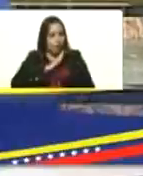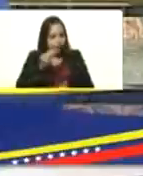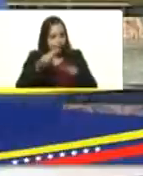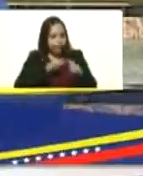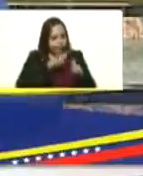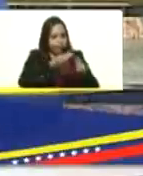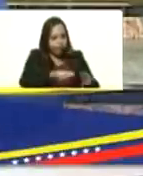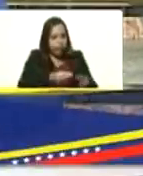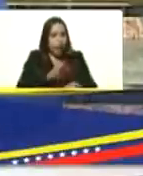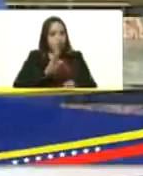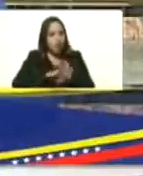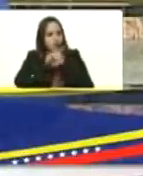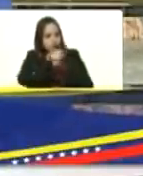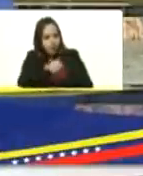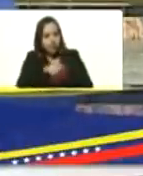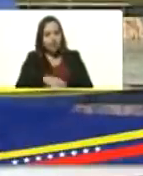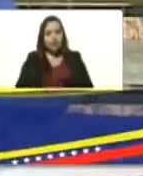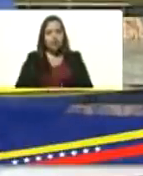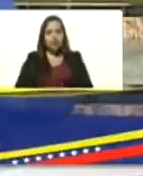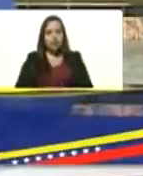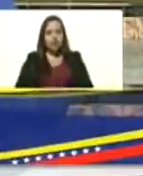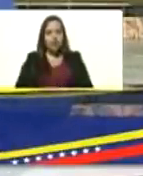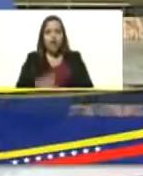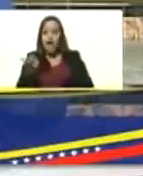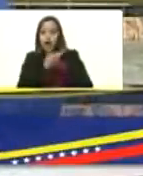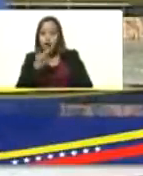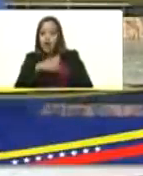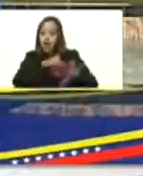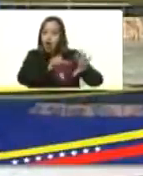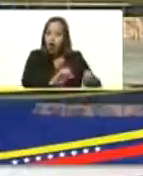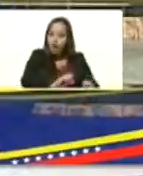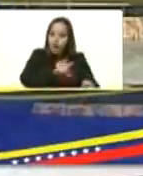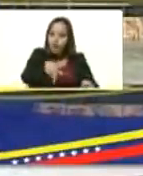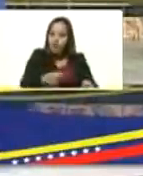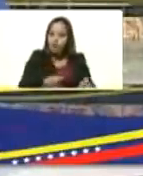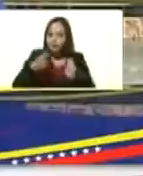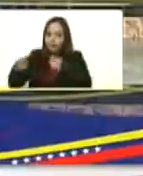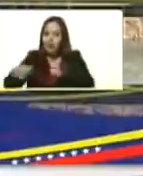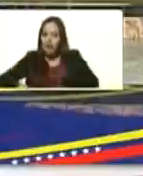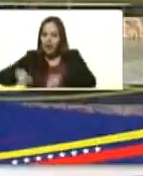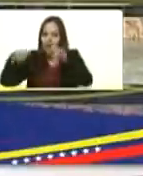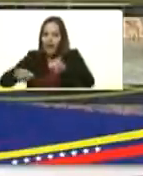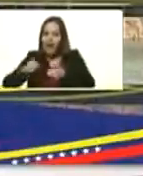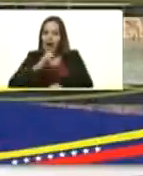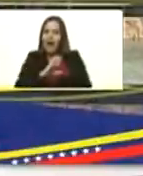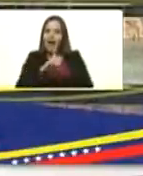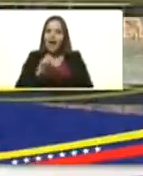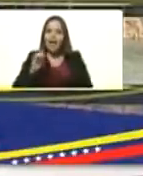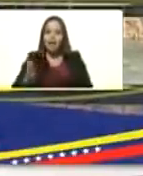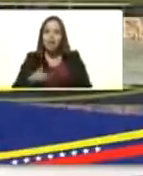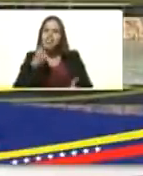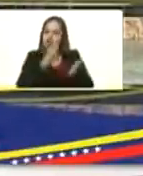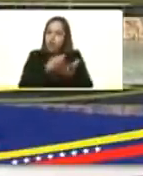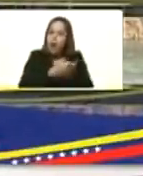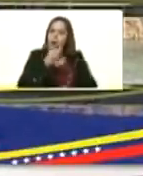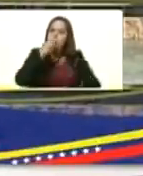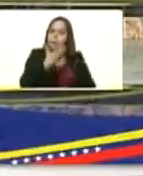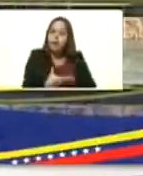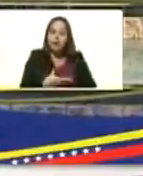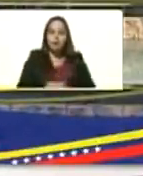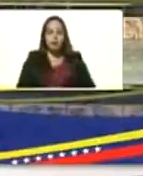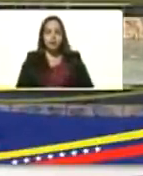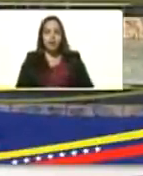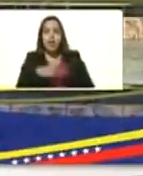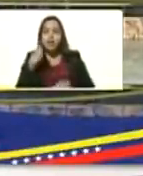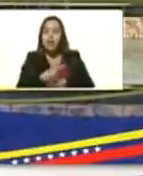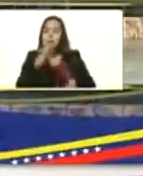porque usted va o el estado de compra para los clubs y se lo paga a tremendo precio buen precio y hay que